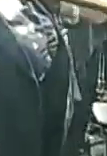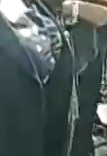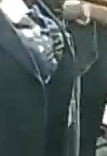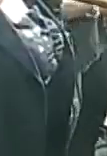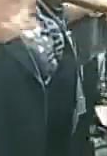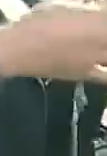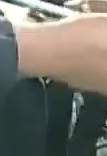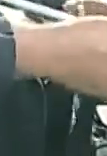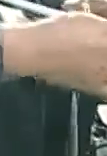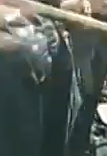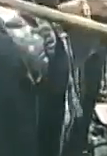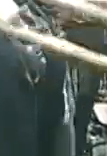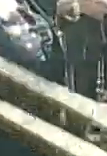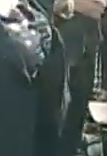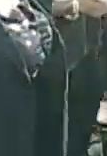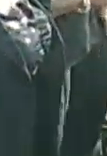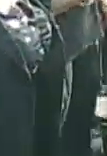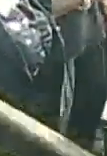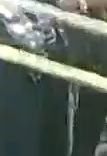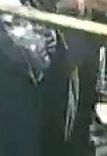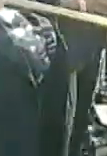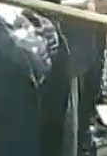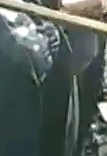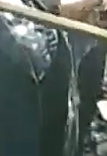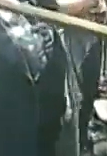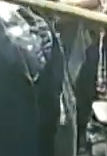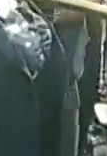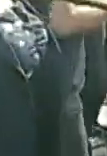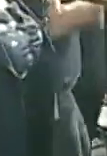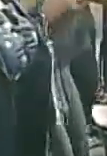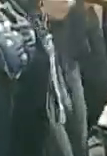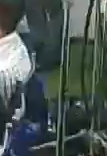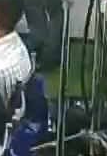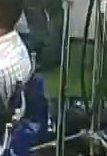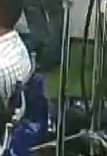escolares, la línea presidencial que sigue la educación.